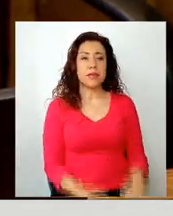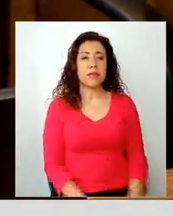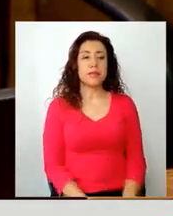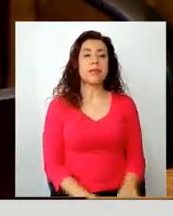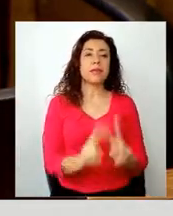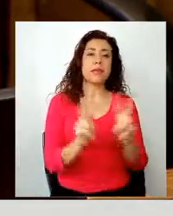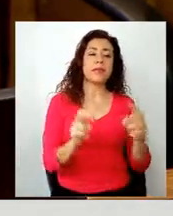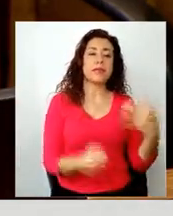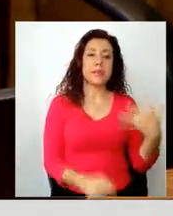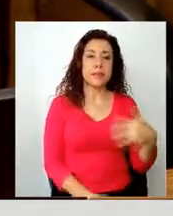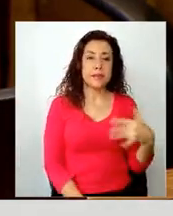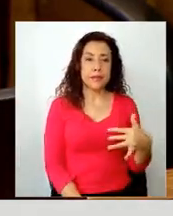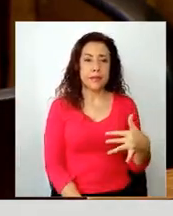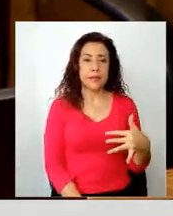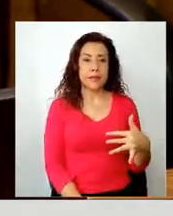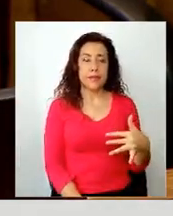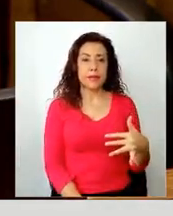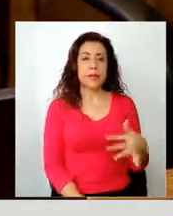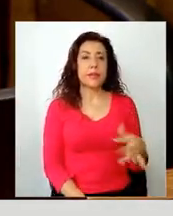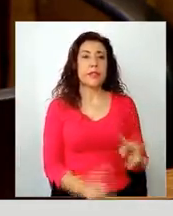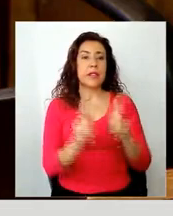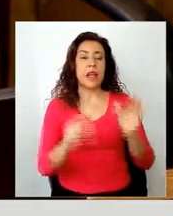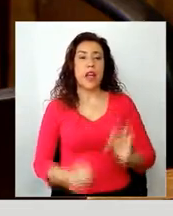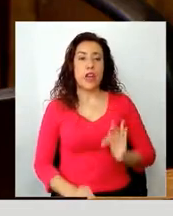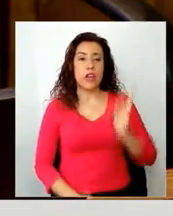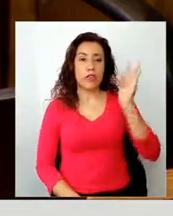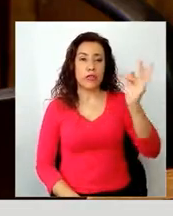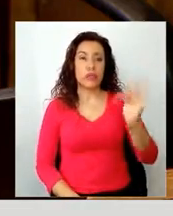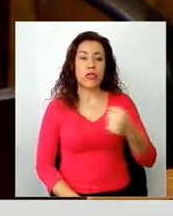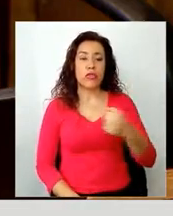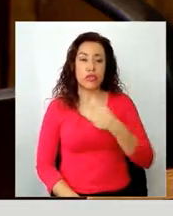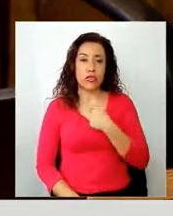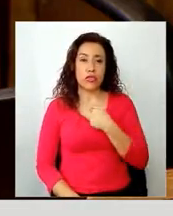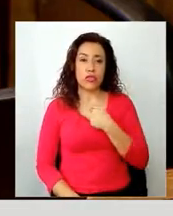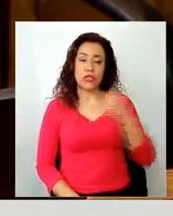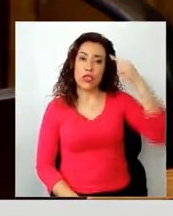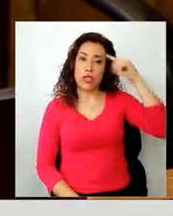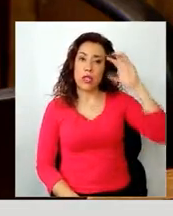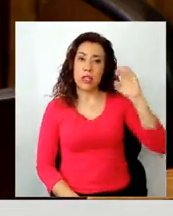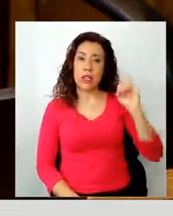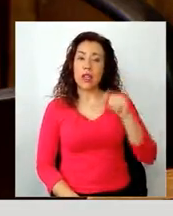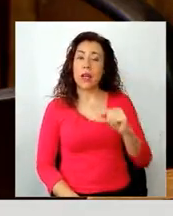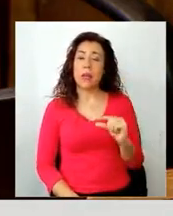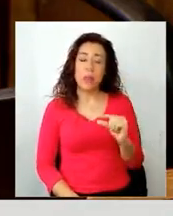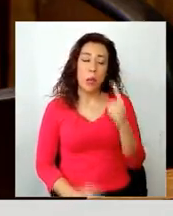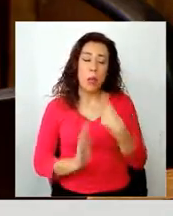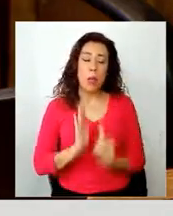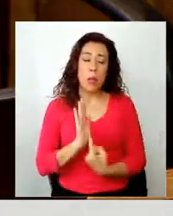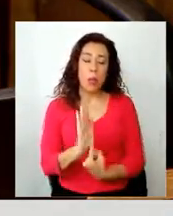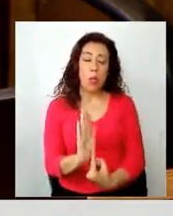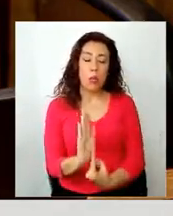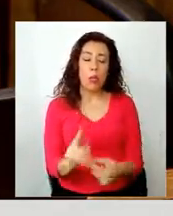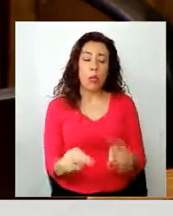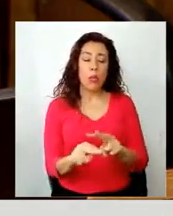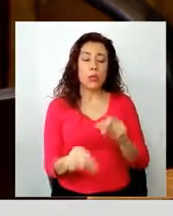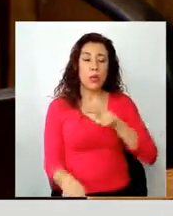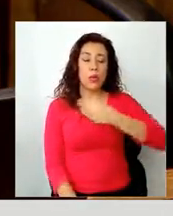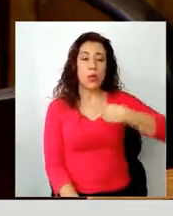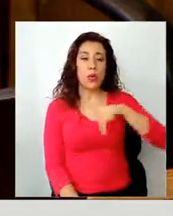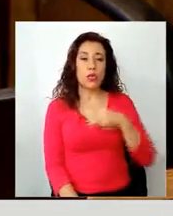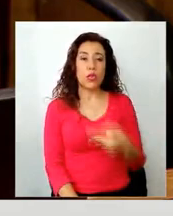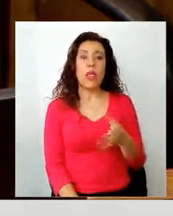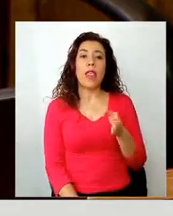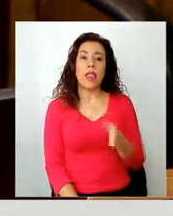es un tema de futuro yo creo que esta es una pequeña señal la que estamos dando allí tenemos que ser más